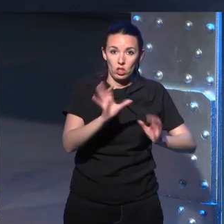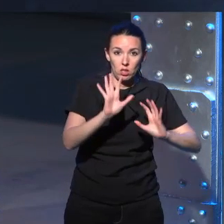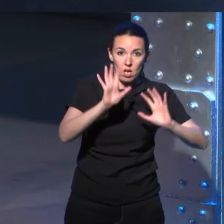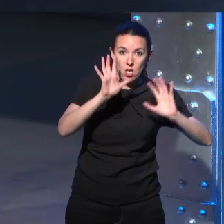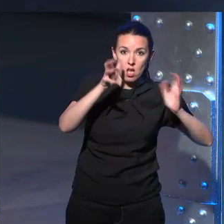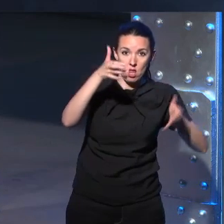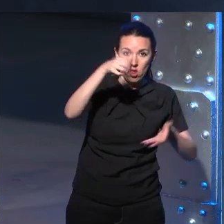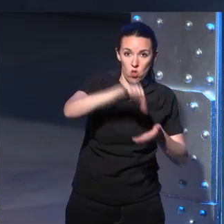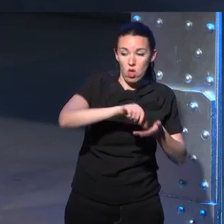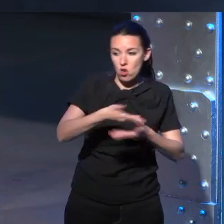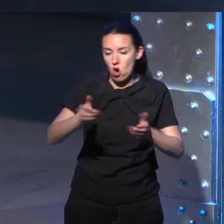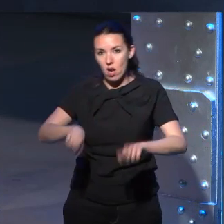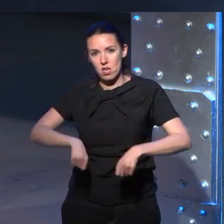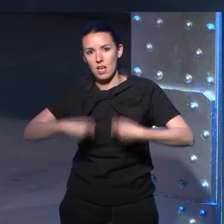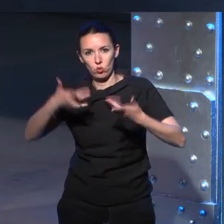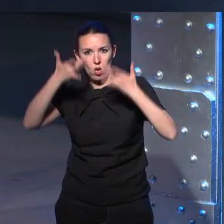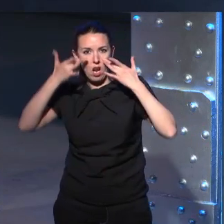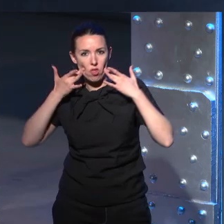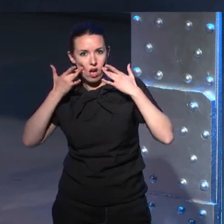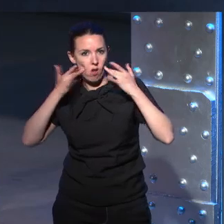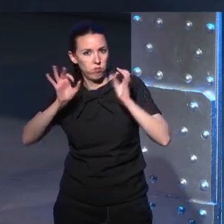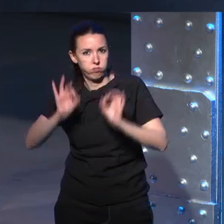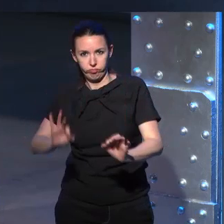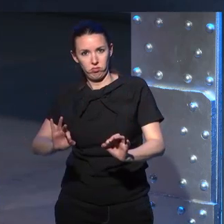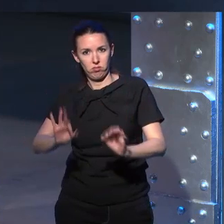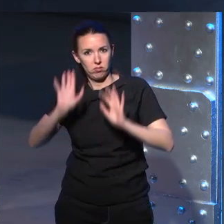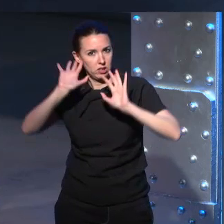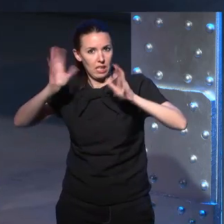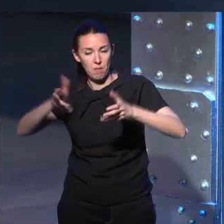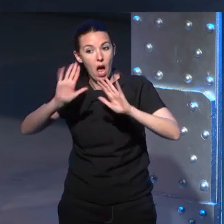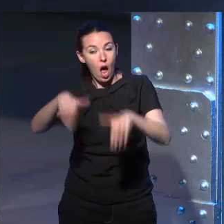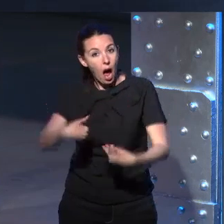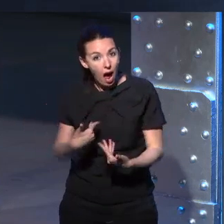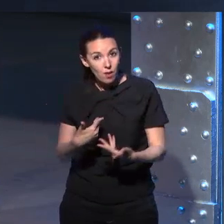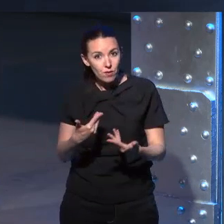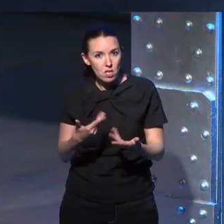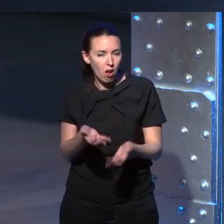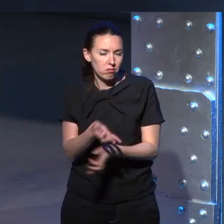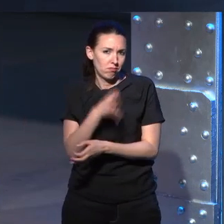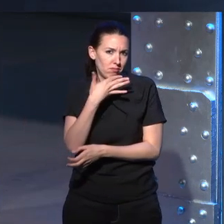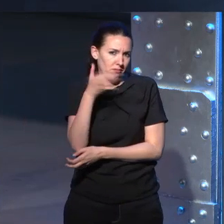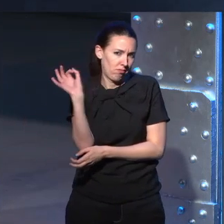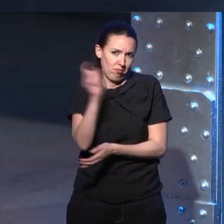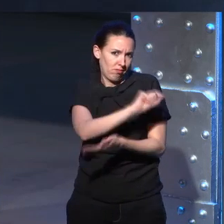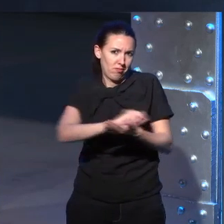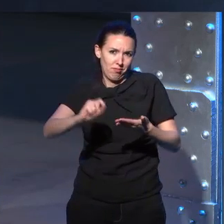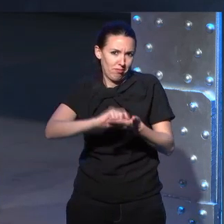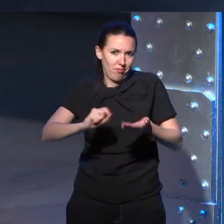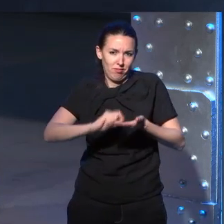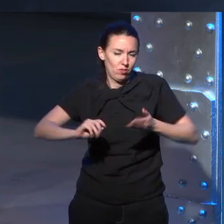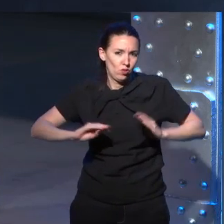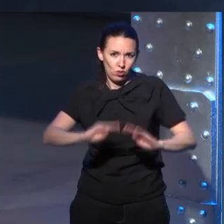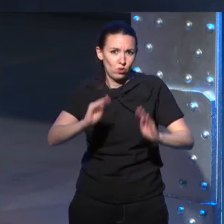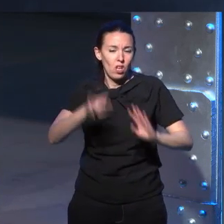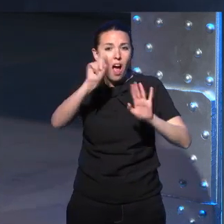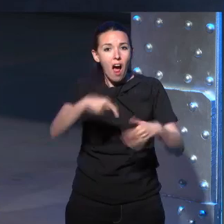megápolis con la naturaleza desnuda y salvaje que al final, con la maestría narrativa de Arriaga, convergen